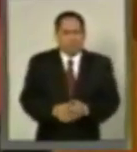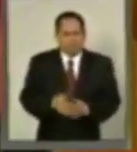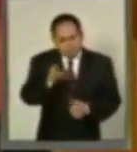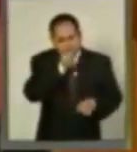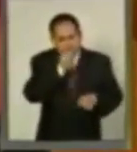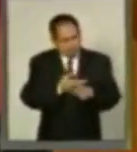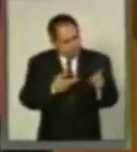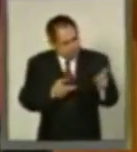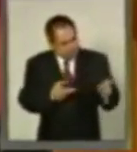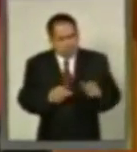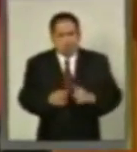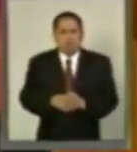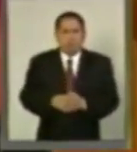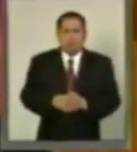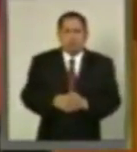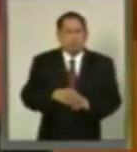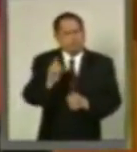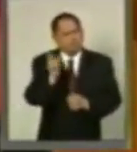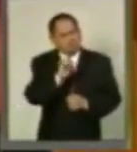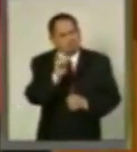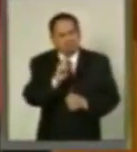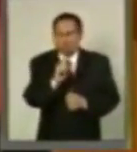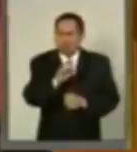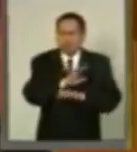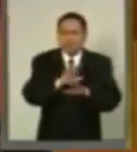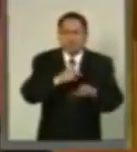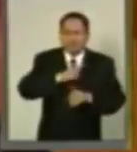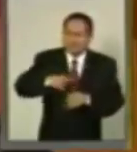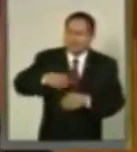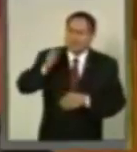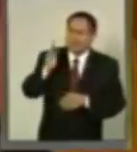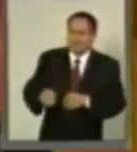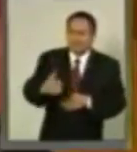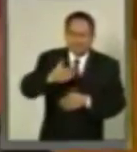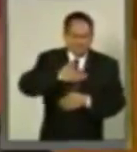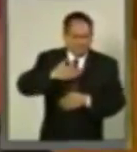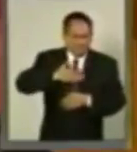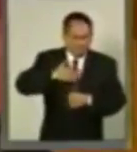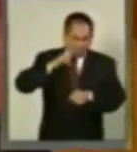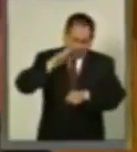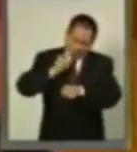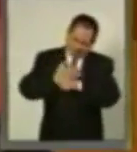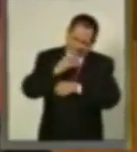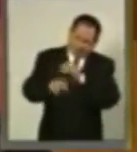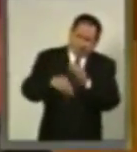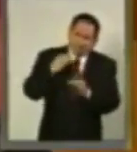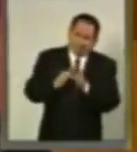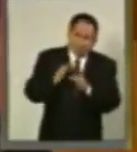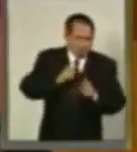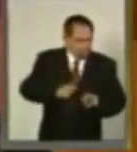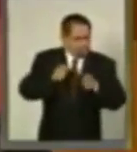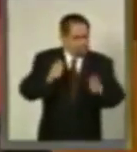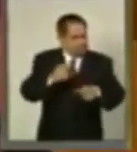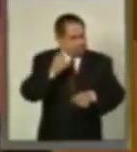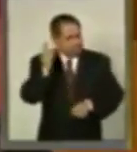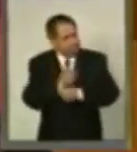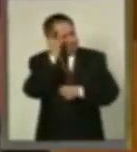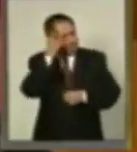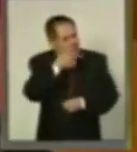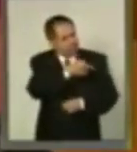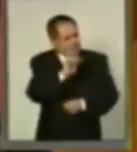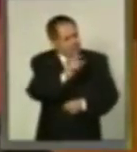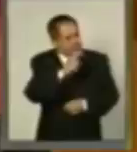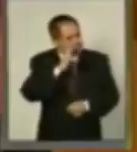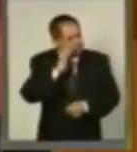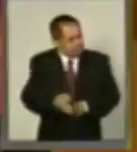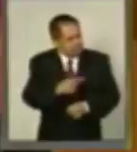Secretario, ¿hasta cuándo reconocerá usted su responsabilidad para garantizar a los